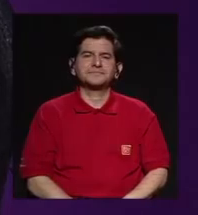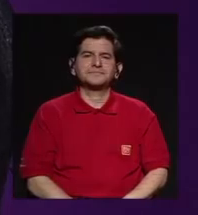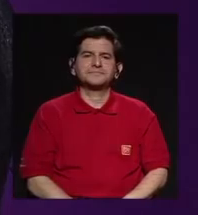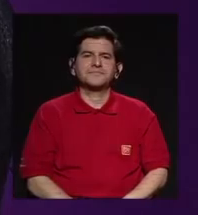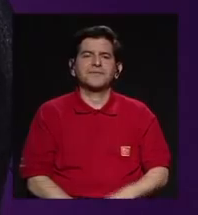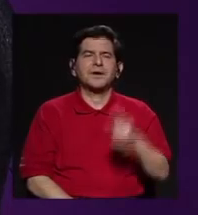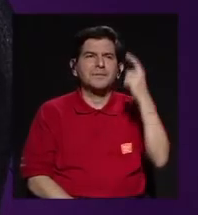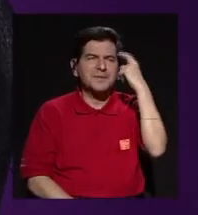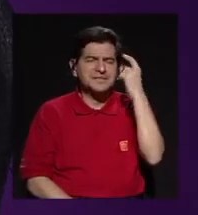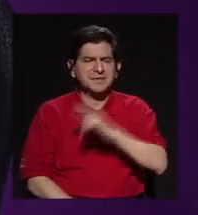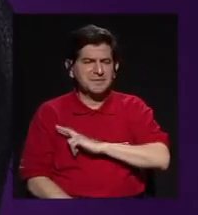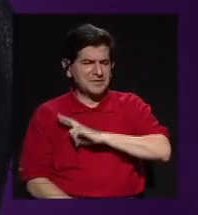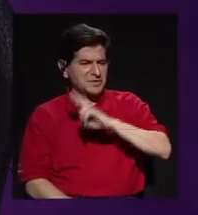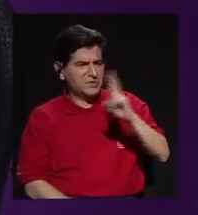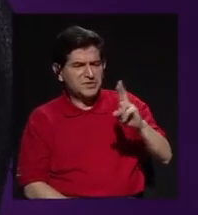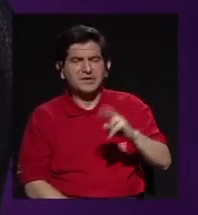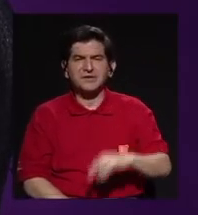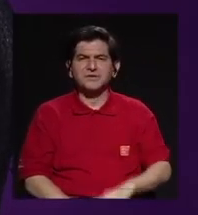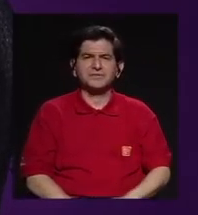los pensamientos religiosos,